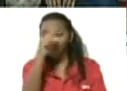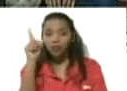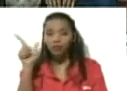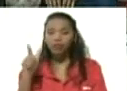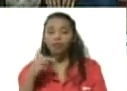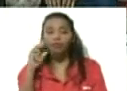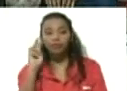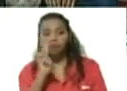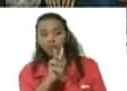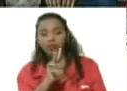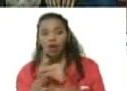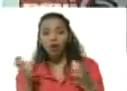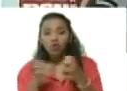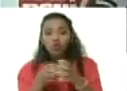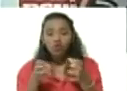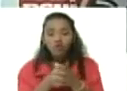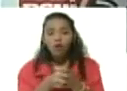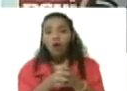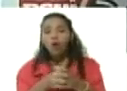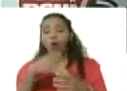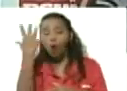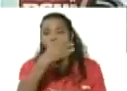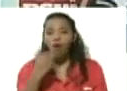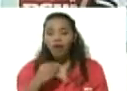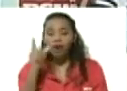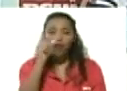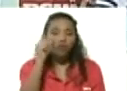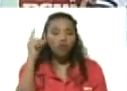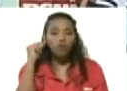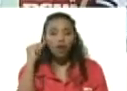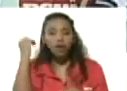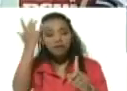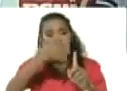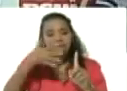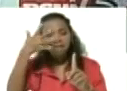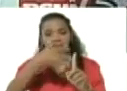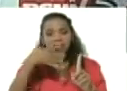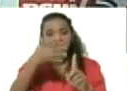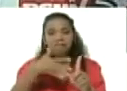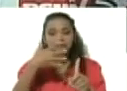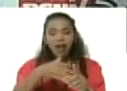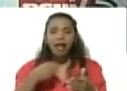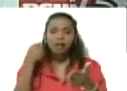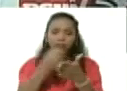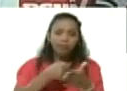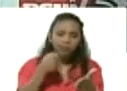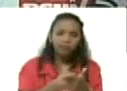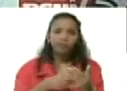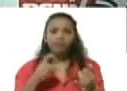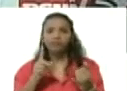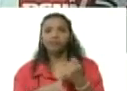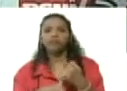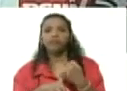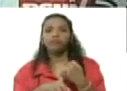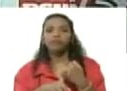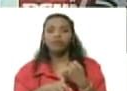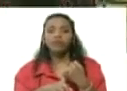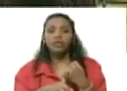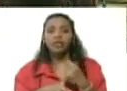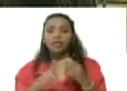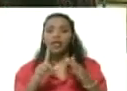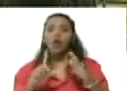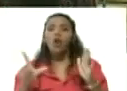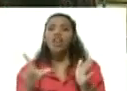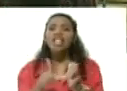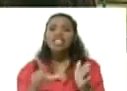La camada de jóvenes, muchachos y muchachas que se están formando en combate, formándose, mira, desde los